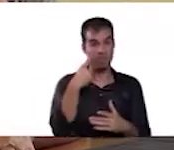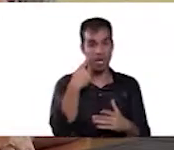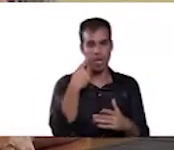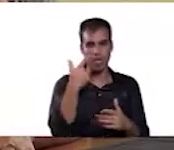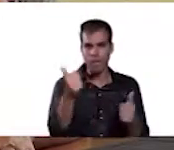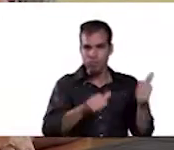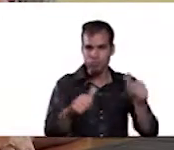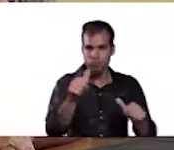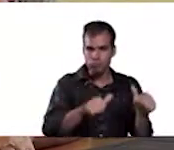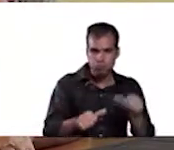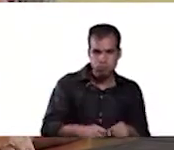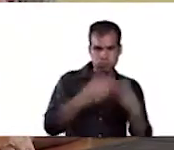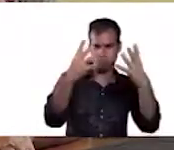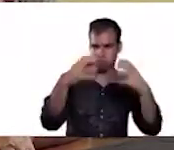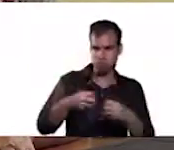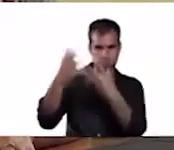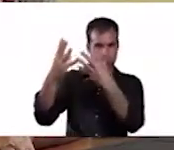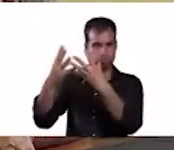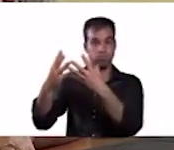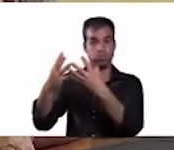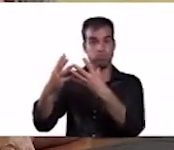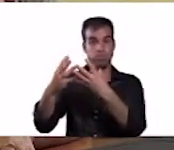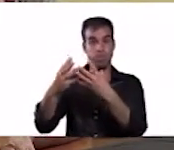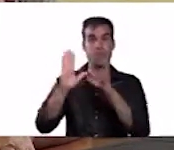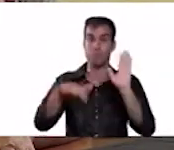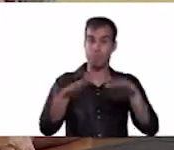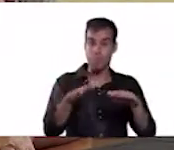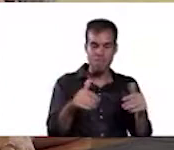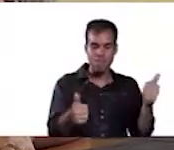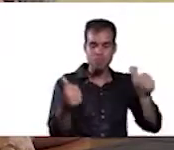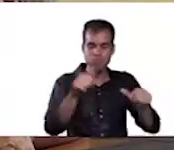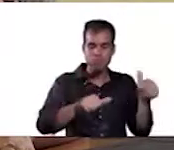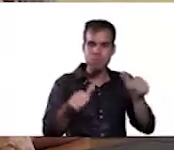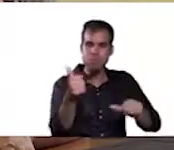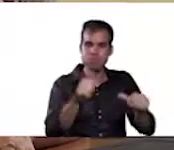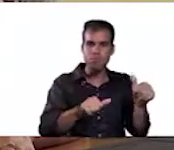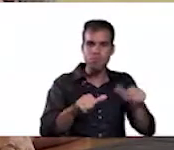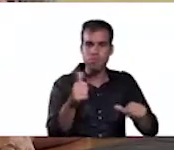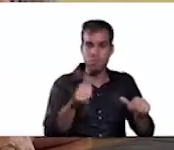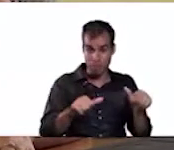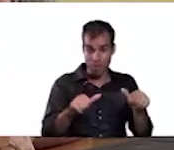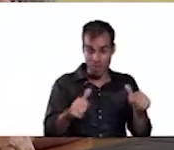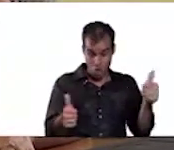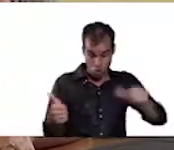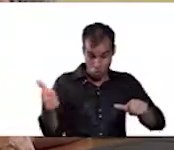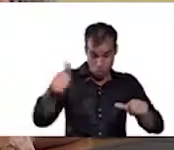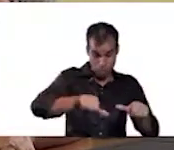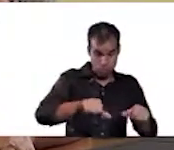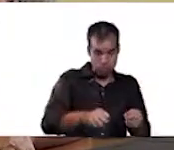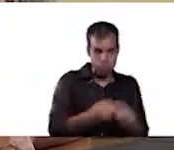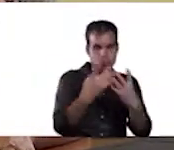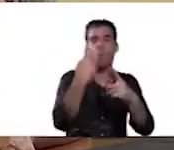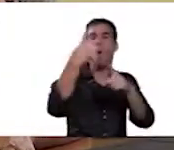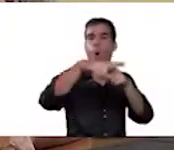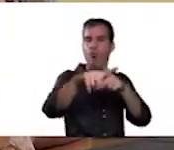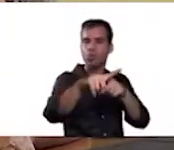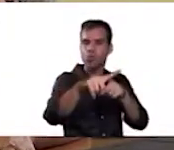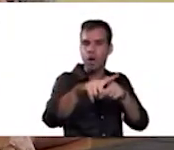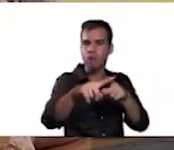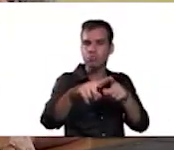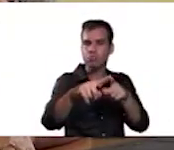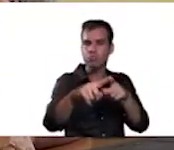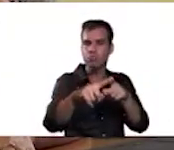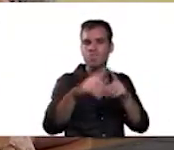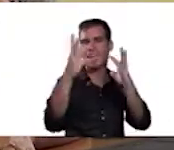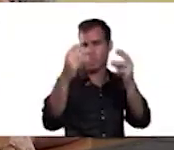un solo sentido, a partir de los reaccionantes que se obtienen las sustancias producto. En el equilibrio molecular van a